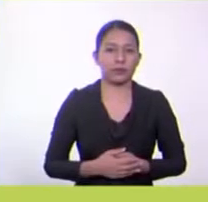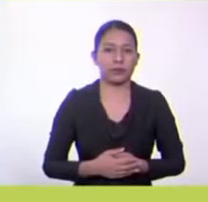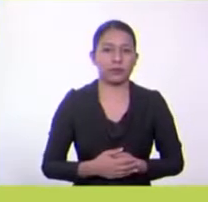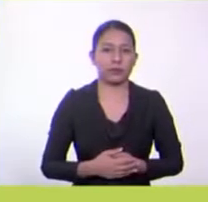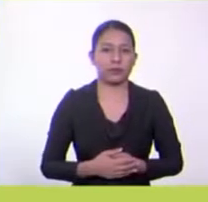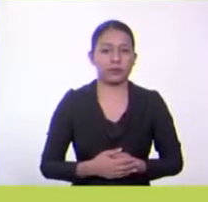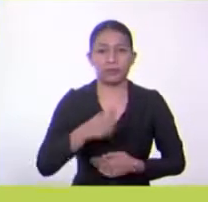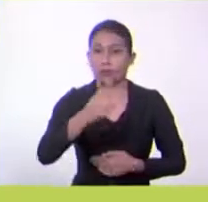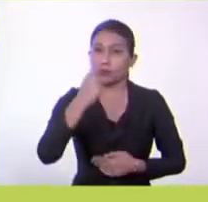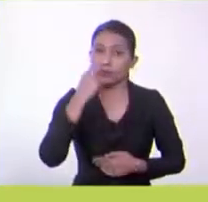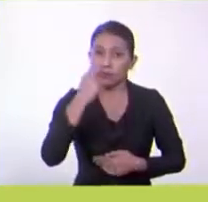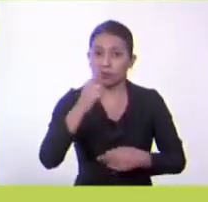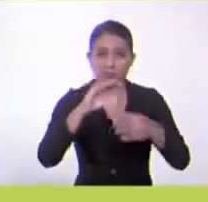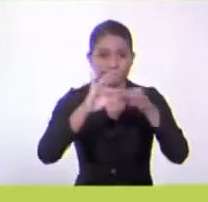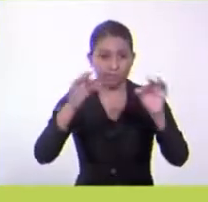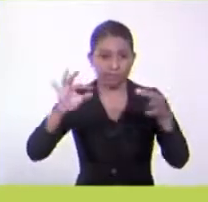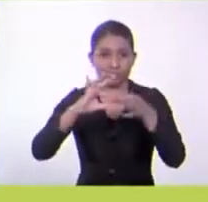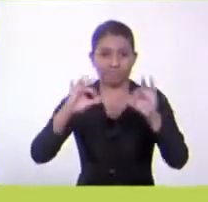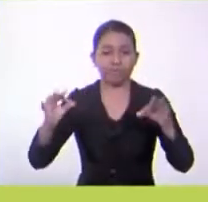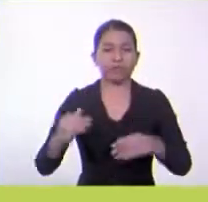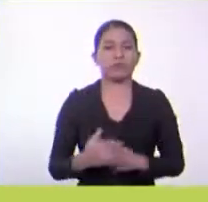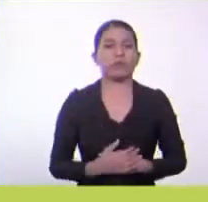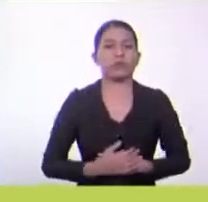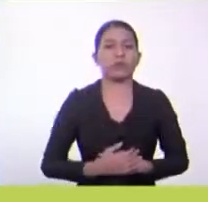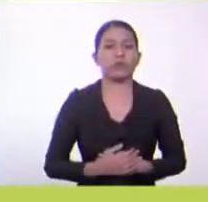Observa las siguientes estructuras.